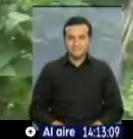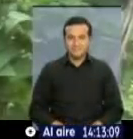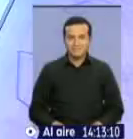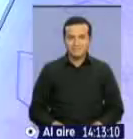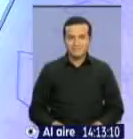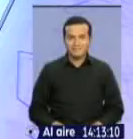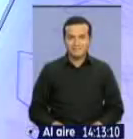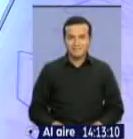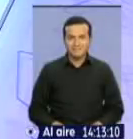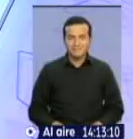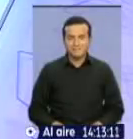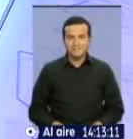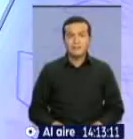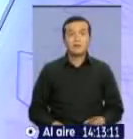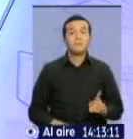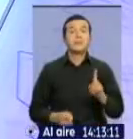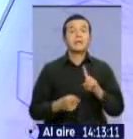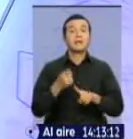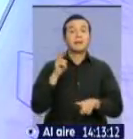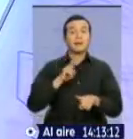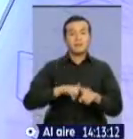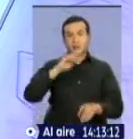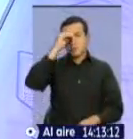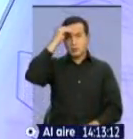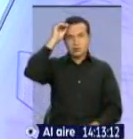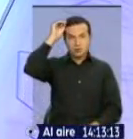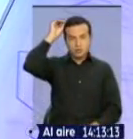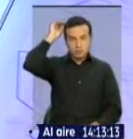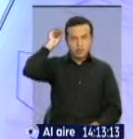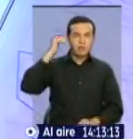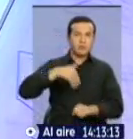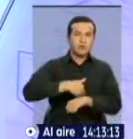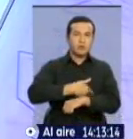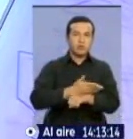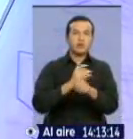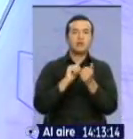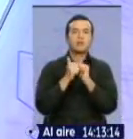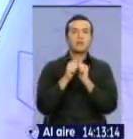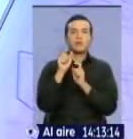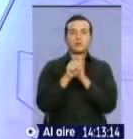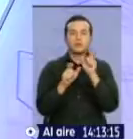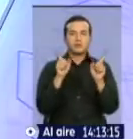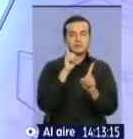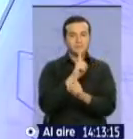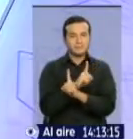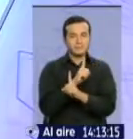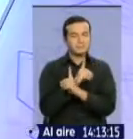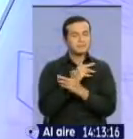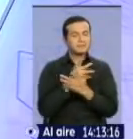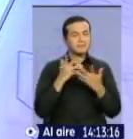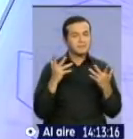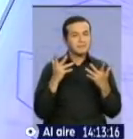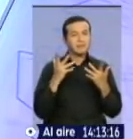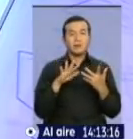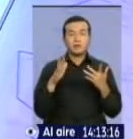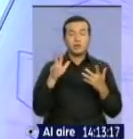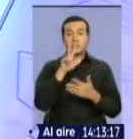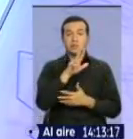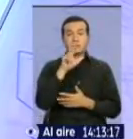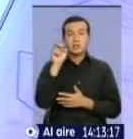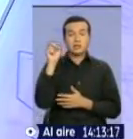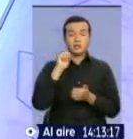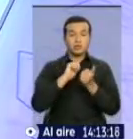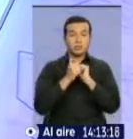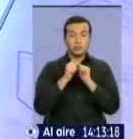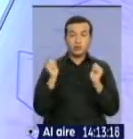TV. Y por primera vez en Riobamba se desarrollan las jornadas deportivas para personas con discapacidad. Cerca de 300